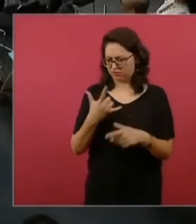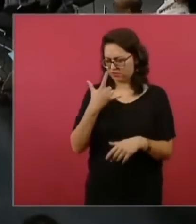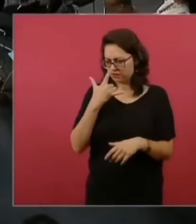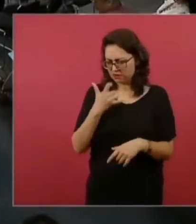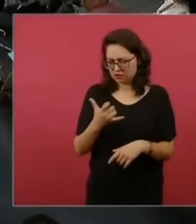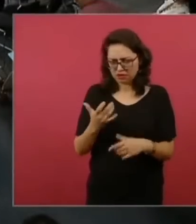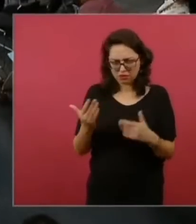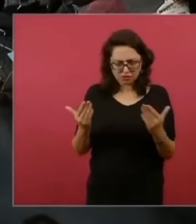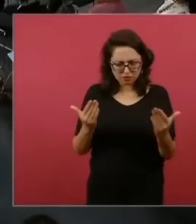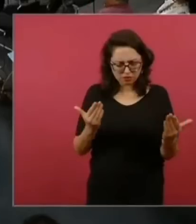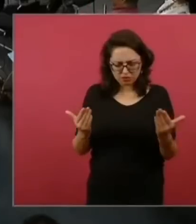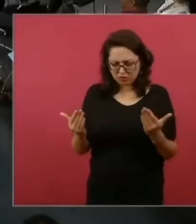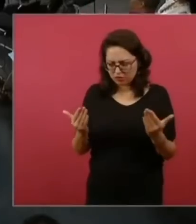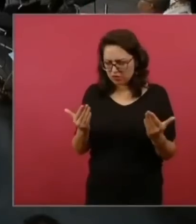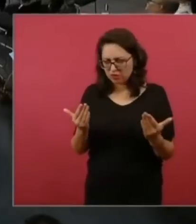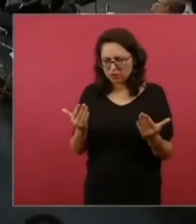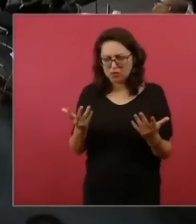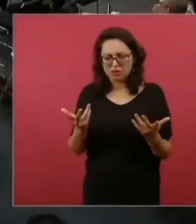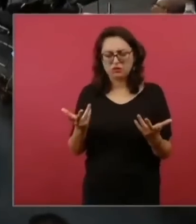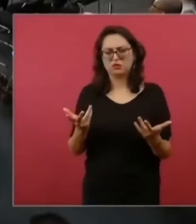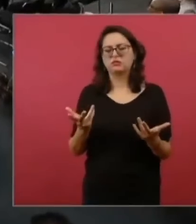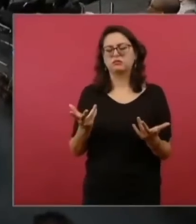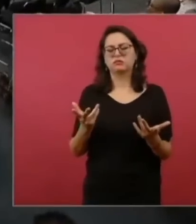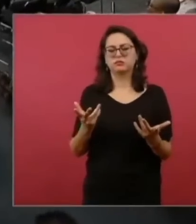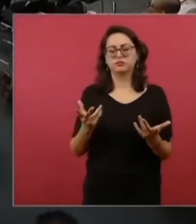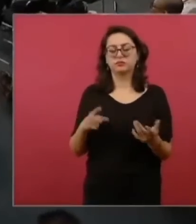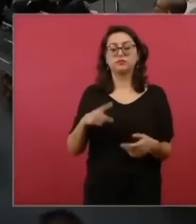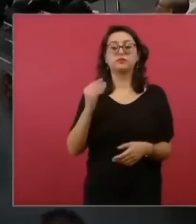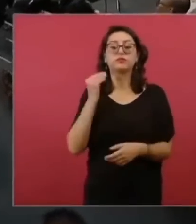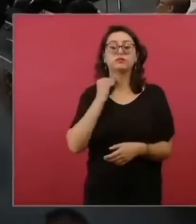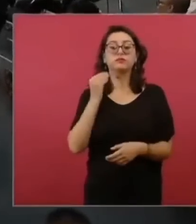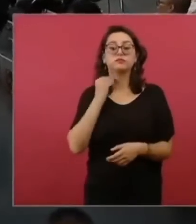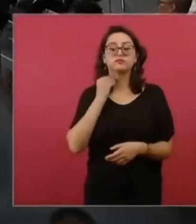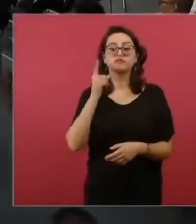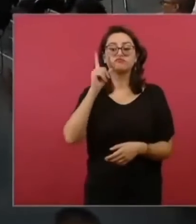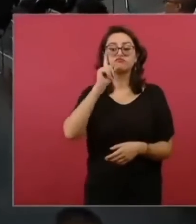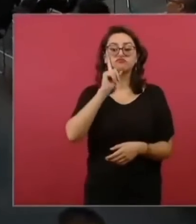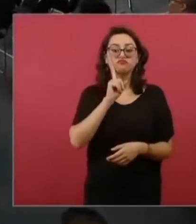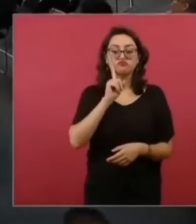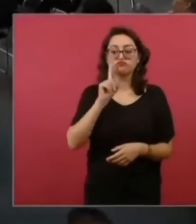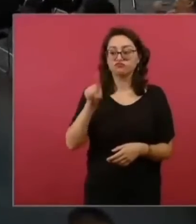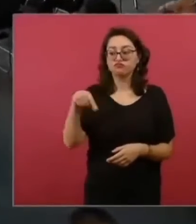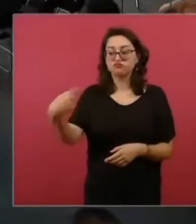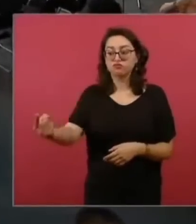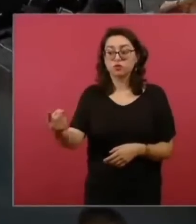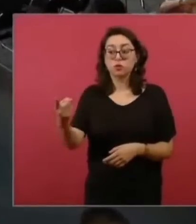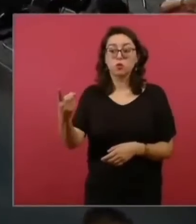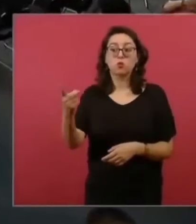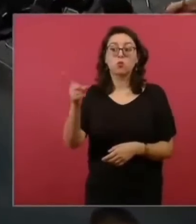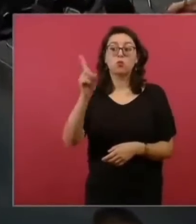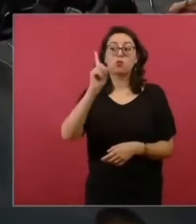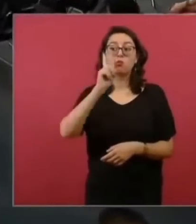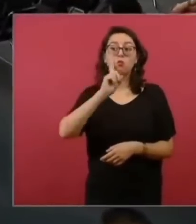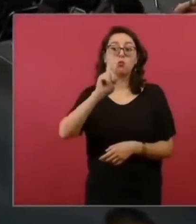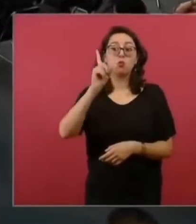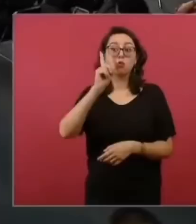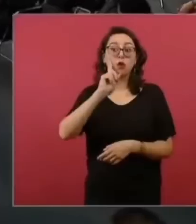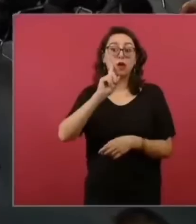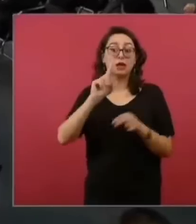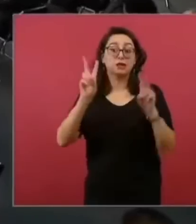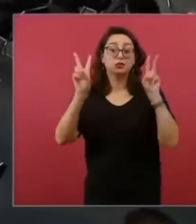La primera abogada pudo hablar con la supuesta víctima, y digo supuesta porque también